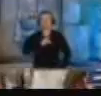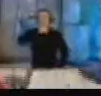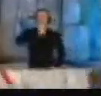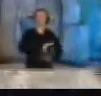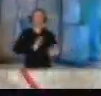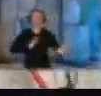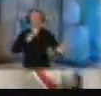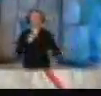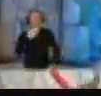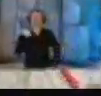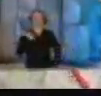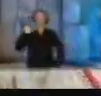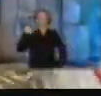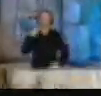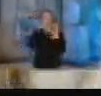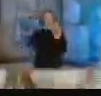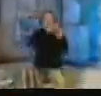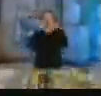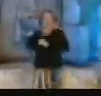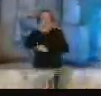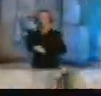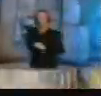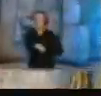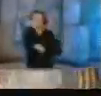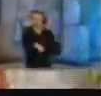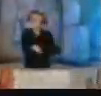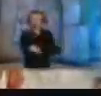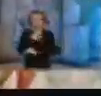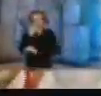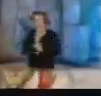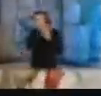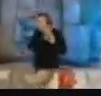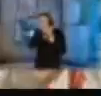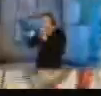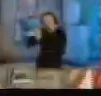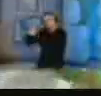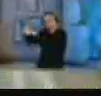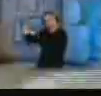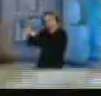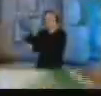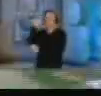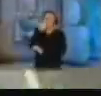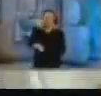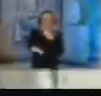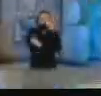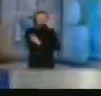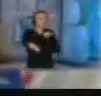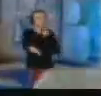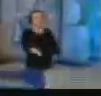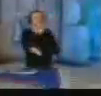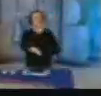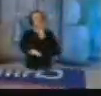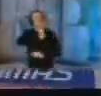Sebaste pastelero sospechoso, entiende el carnaval de esta manera. Sacarte una sonrisa y